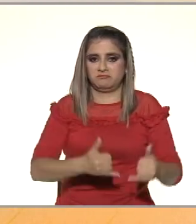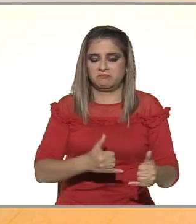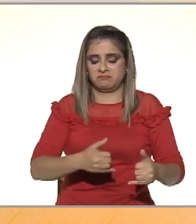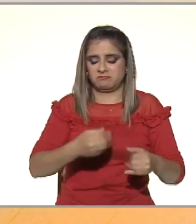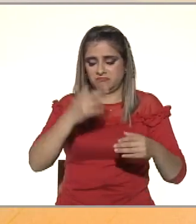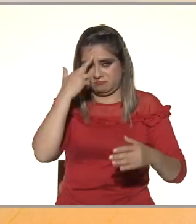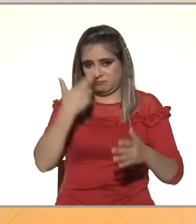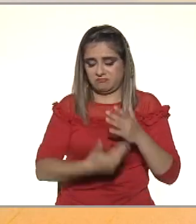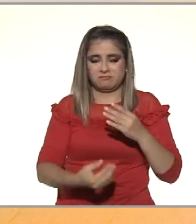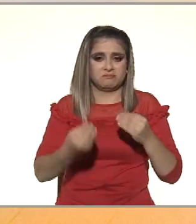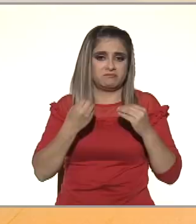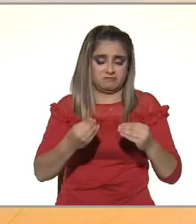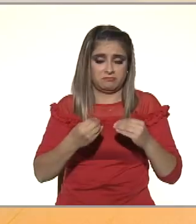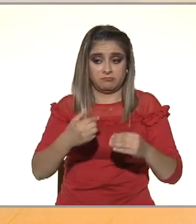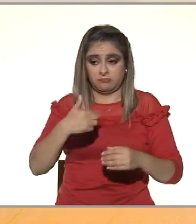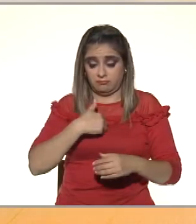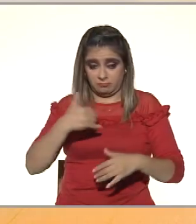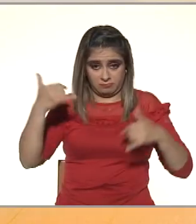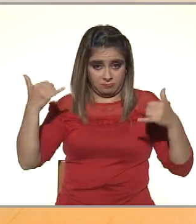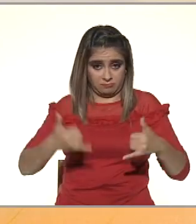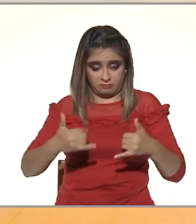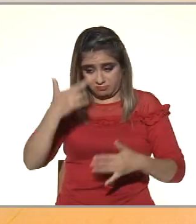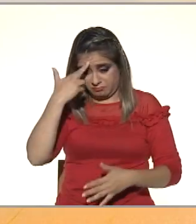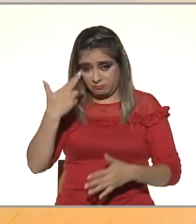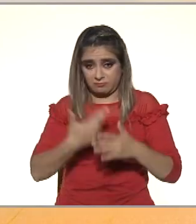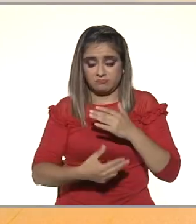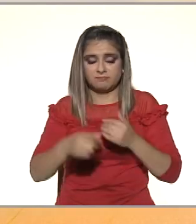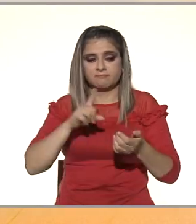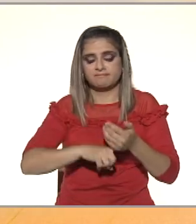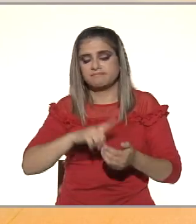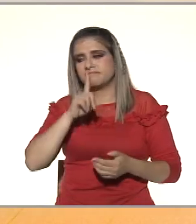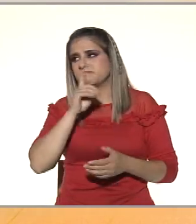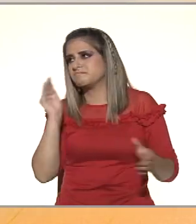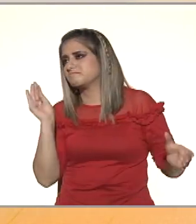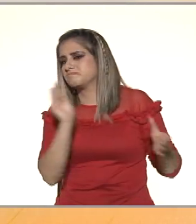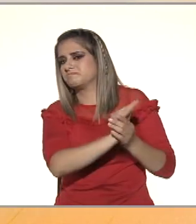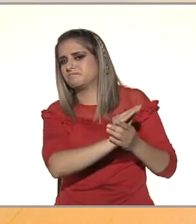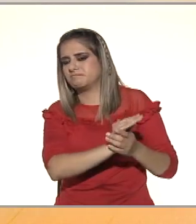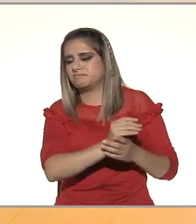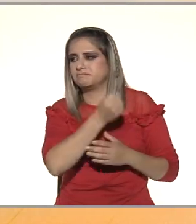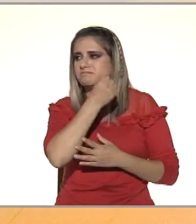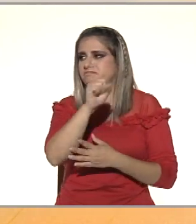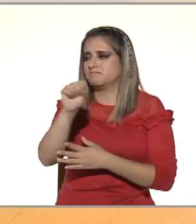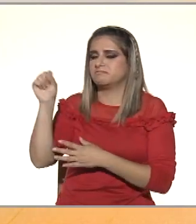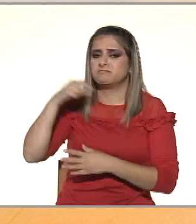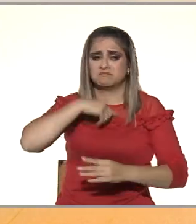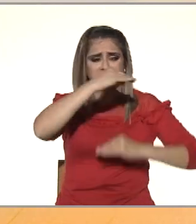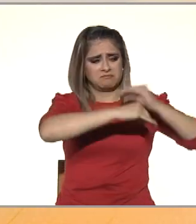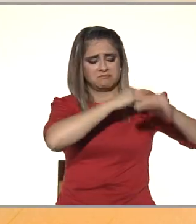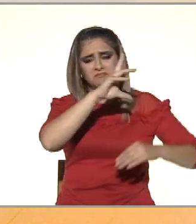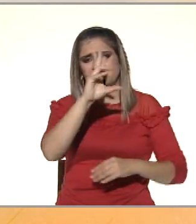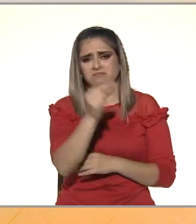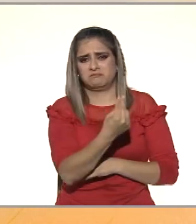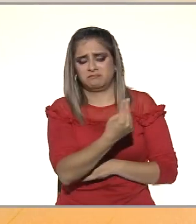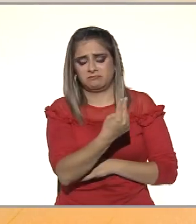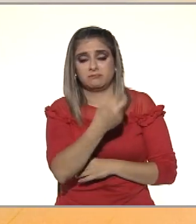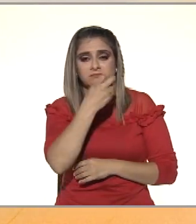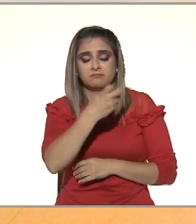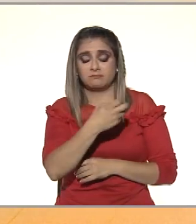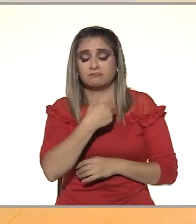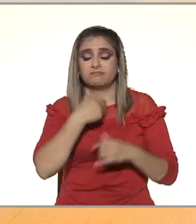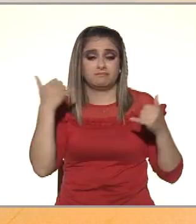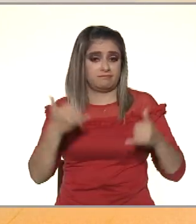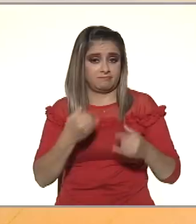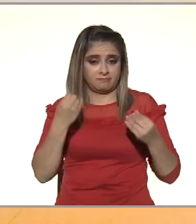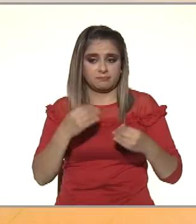rebelde, pero de esas rebeldes que se quedan calladas y que no confrontan la situación. Yo quisiera que